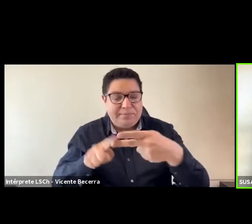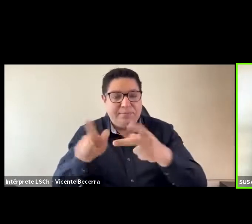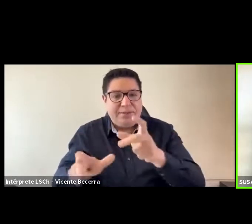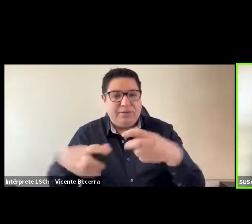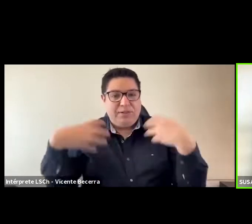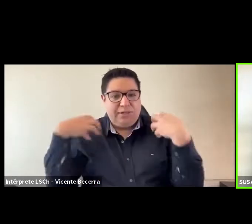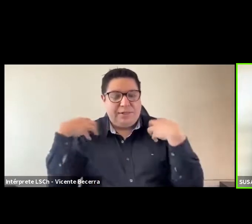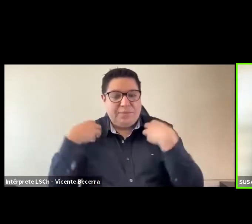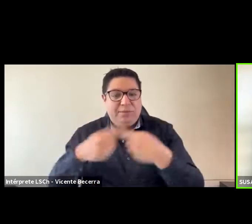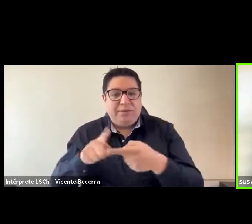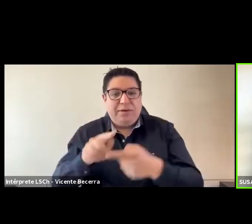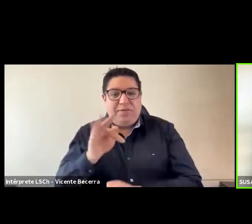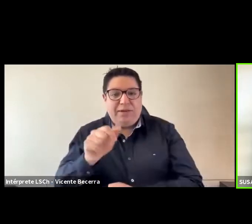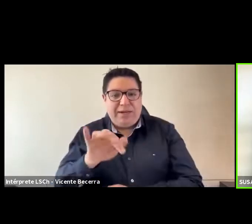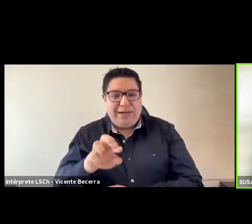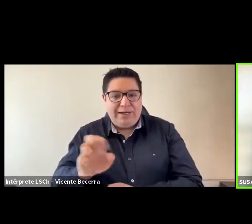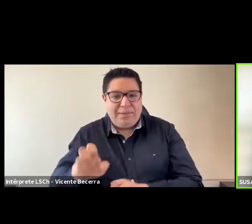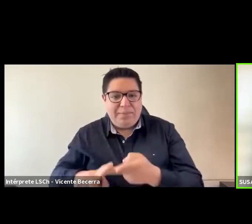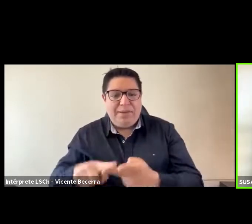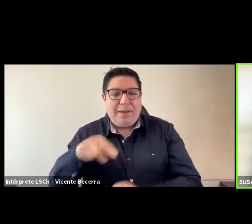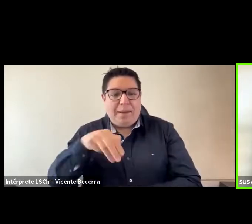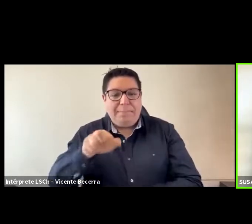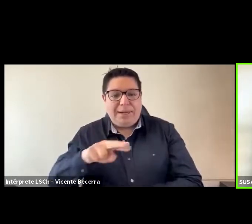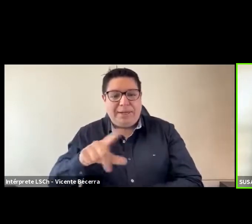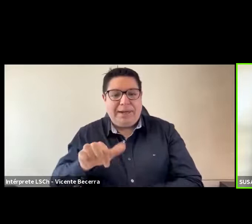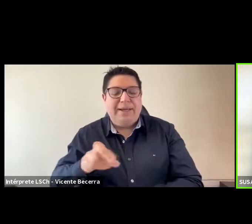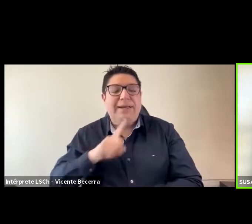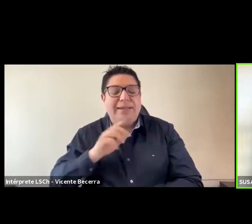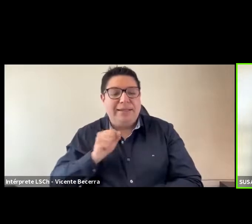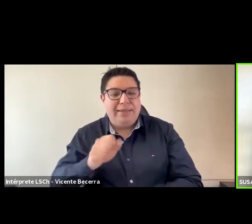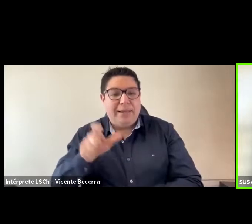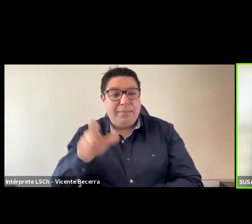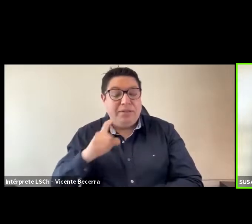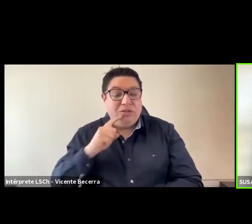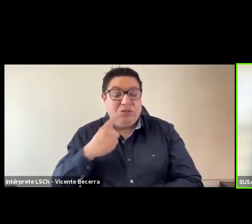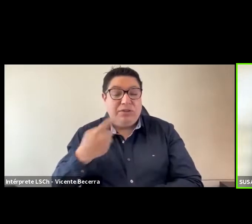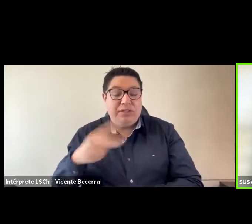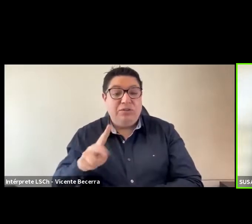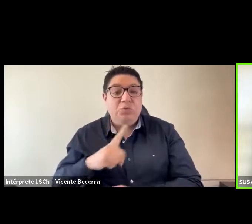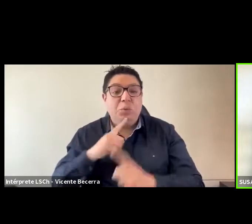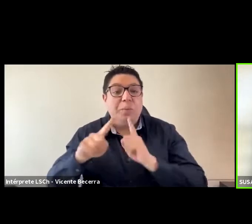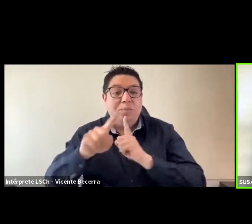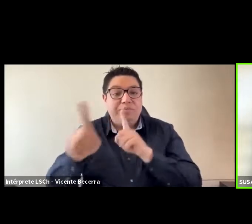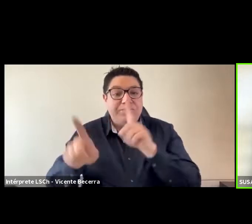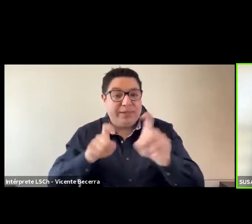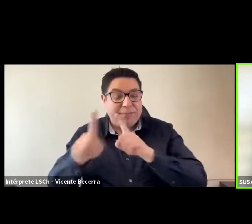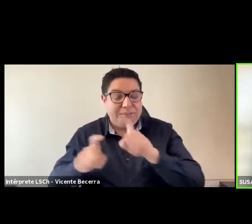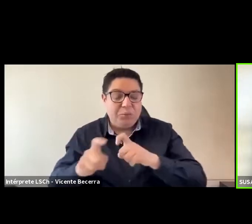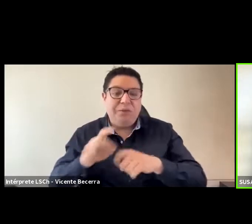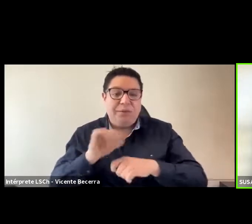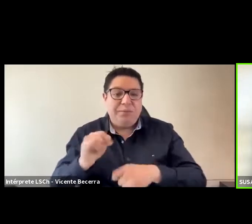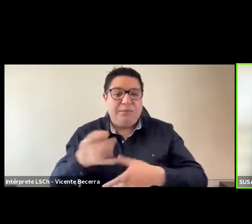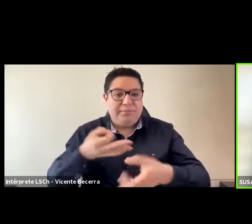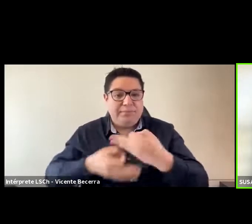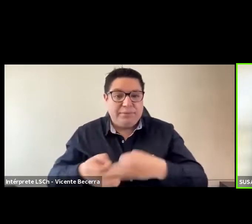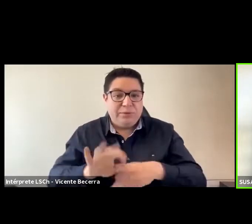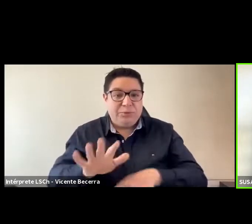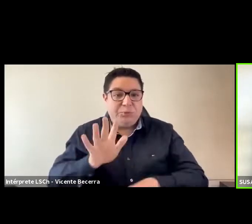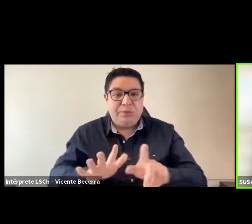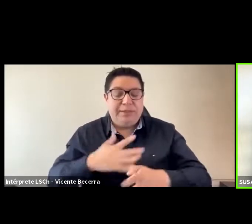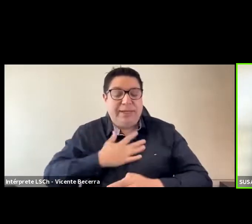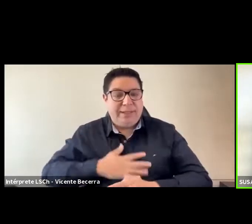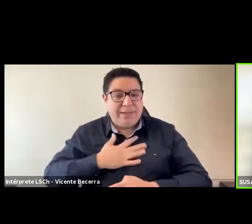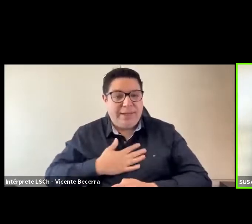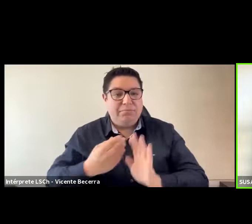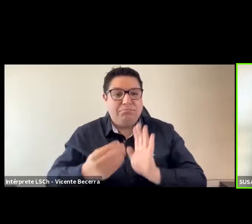felipe y margaritas que se lo voy a presentar a continuación y luego vamos a ir a las preguntas y por supuesto me quieren me pueden ir mandando